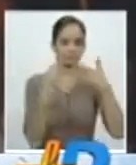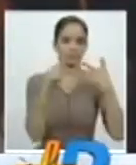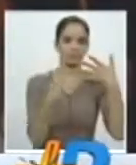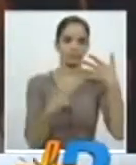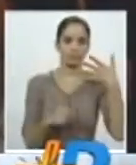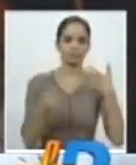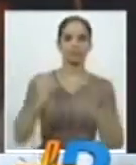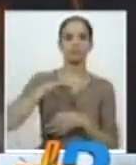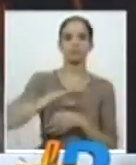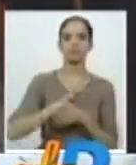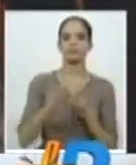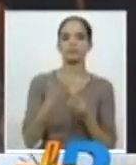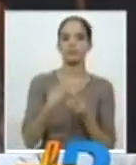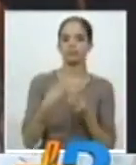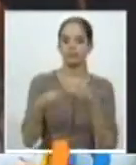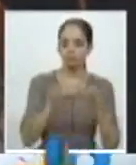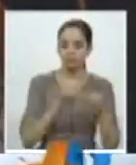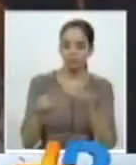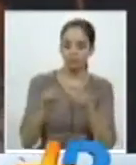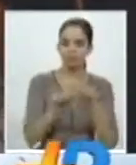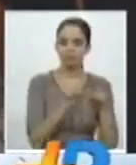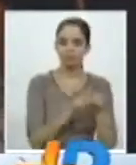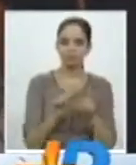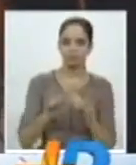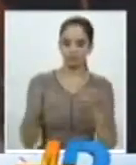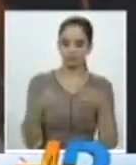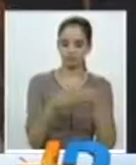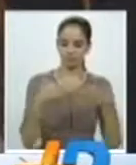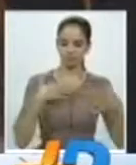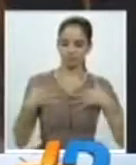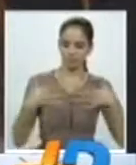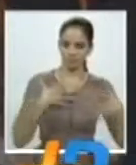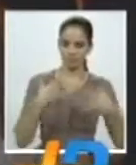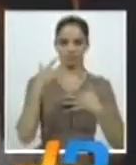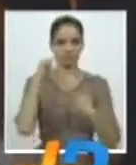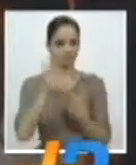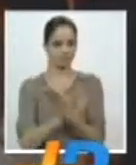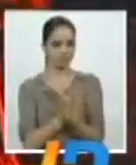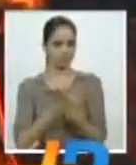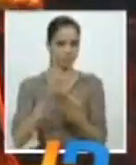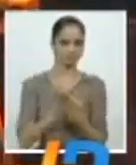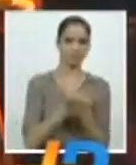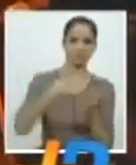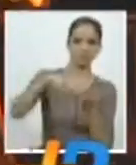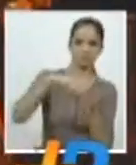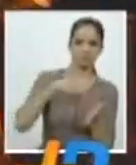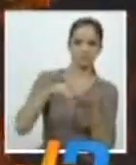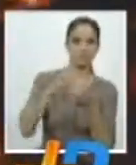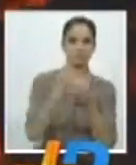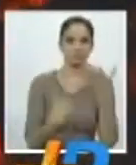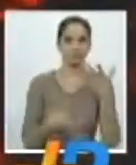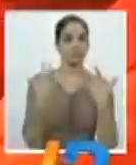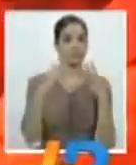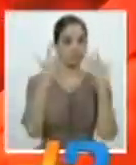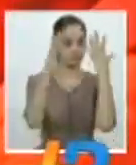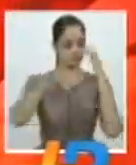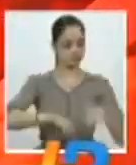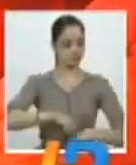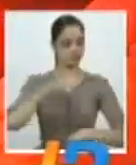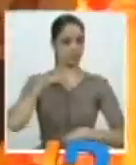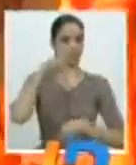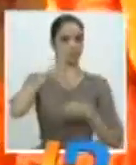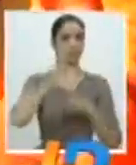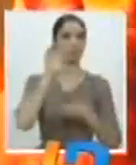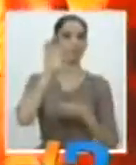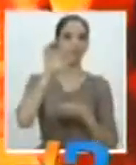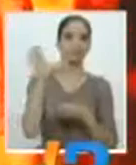plásticas, hubo participación de los grupos de teatro, música, danzas. El festival es orgullo del país, reuniendo en un